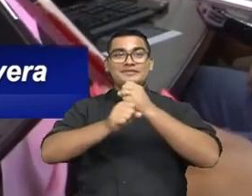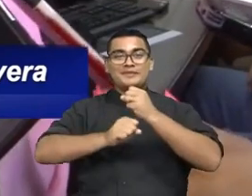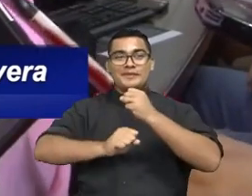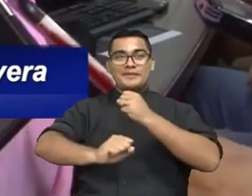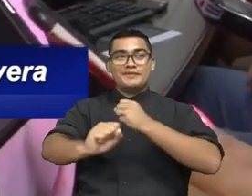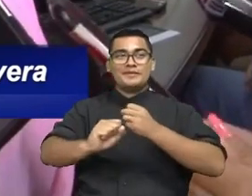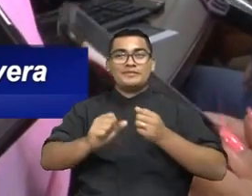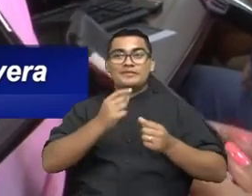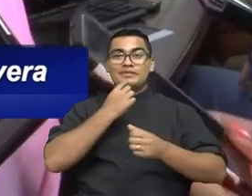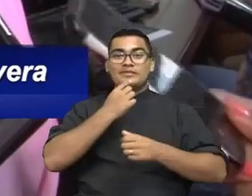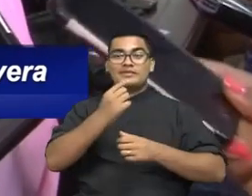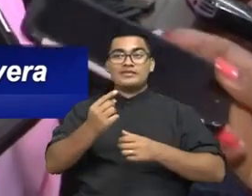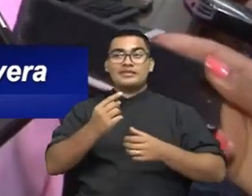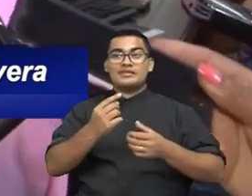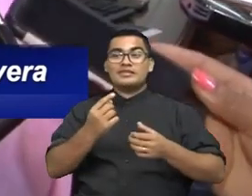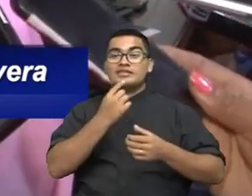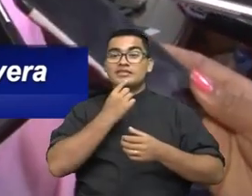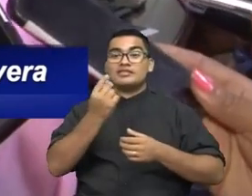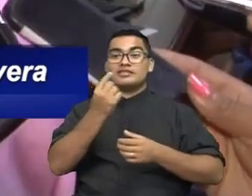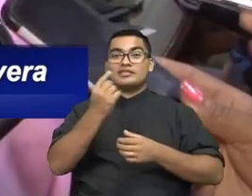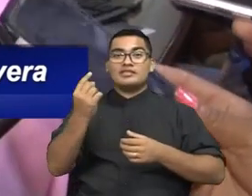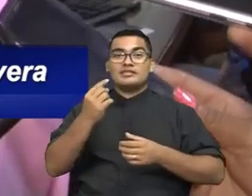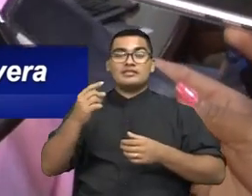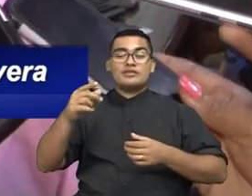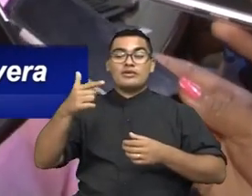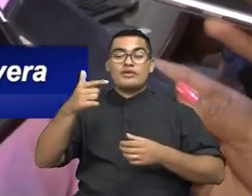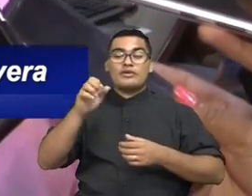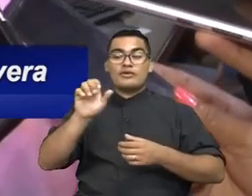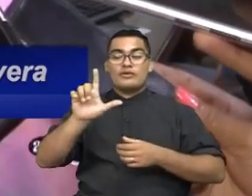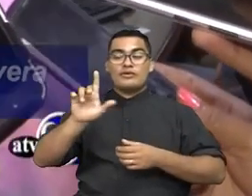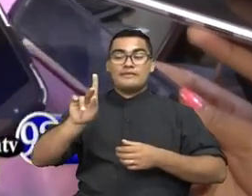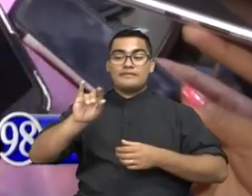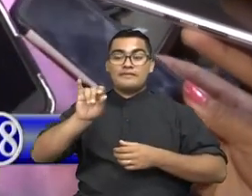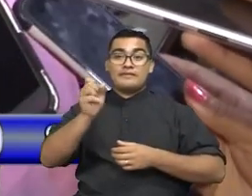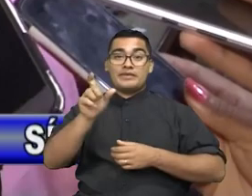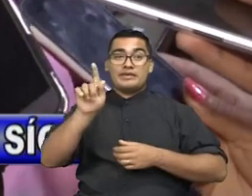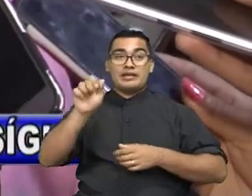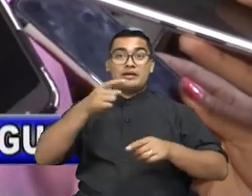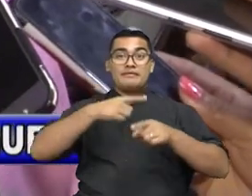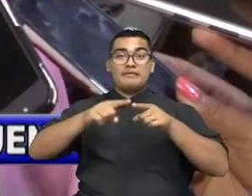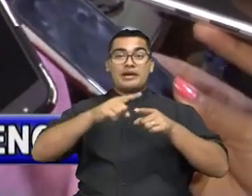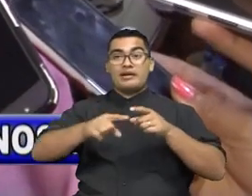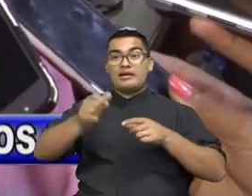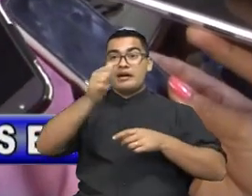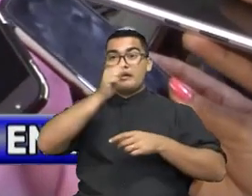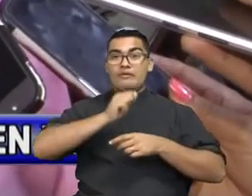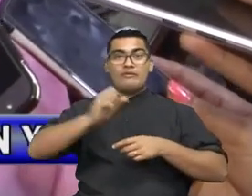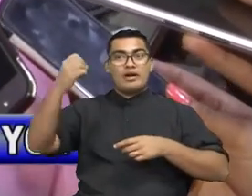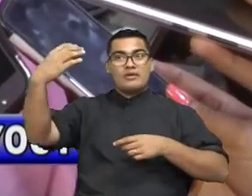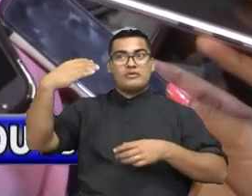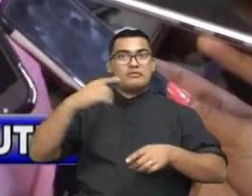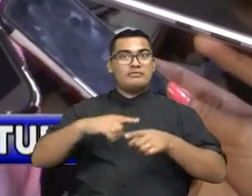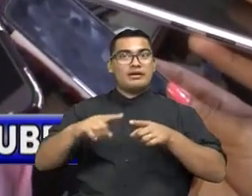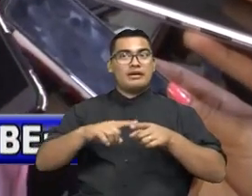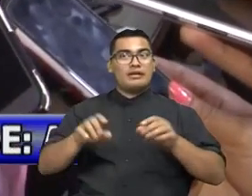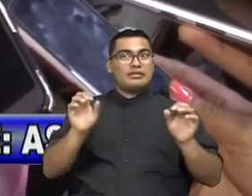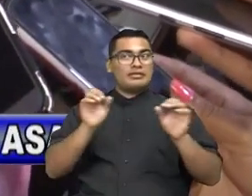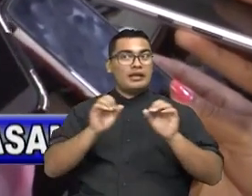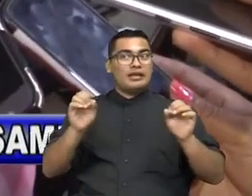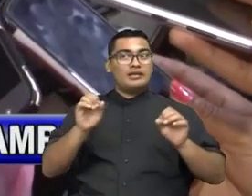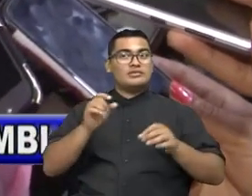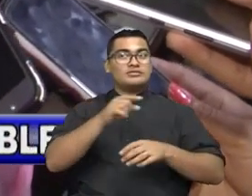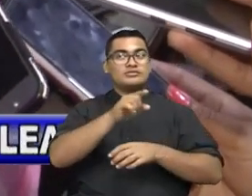insidiosa de parte de los golpistas en no pagar los servicios públicos. ¿No será que son parte de